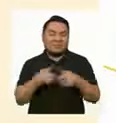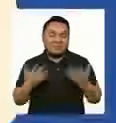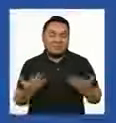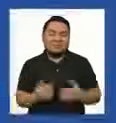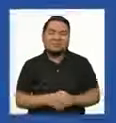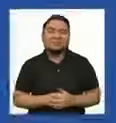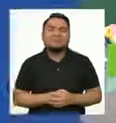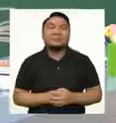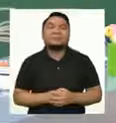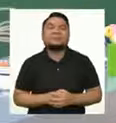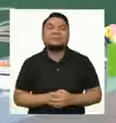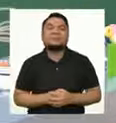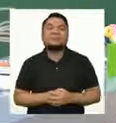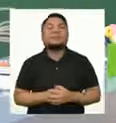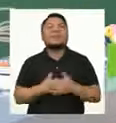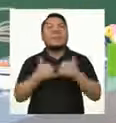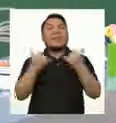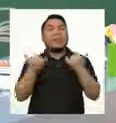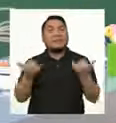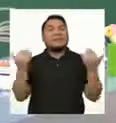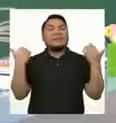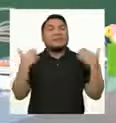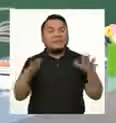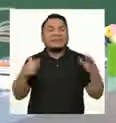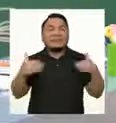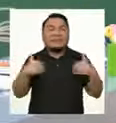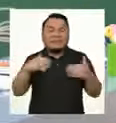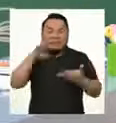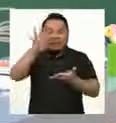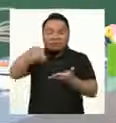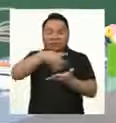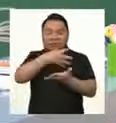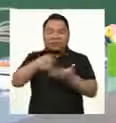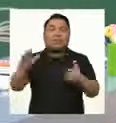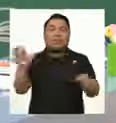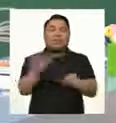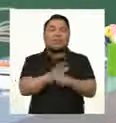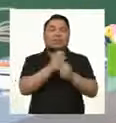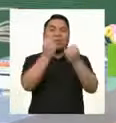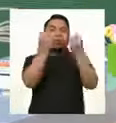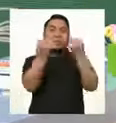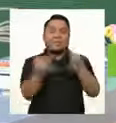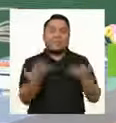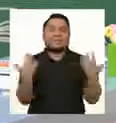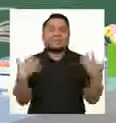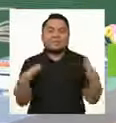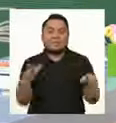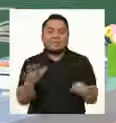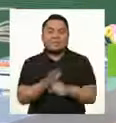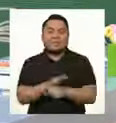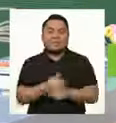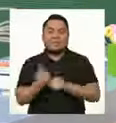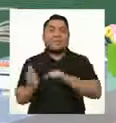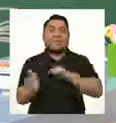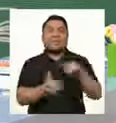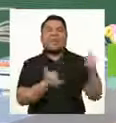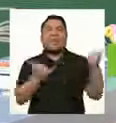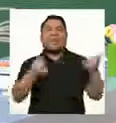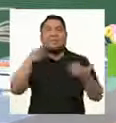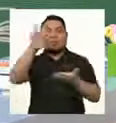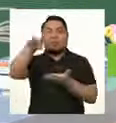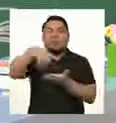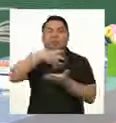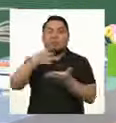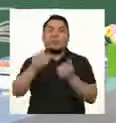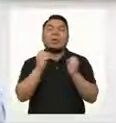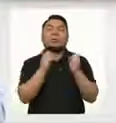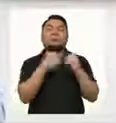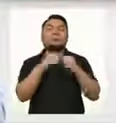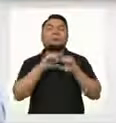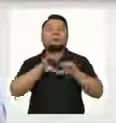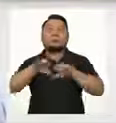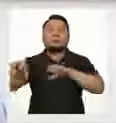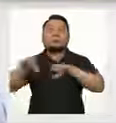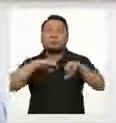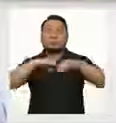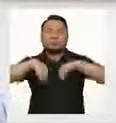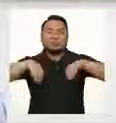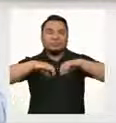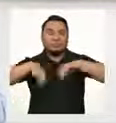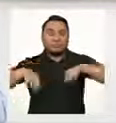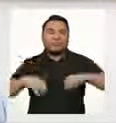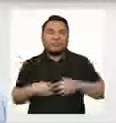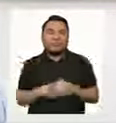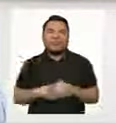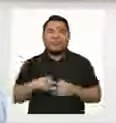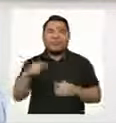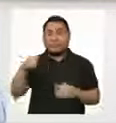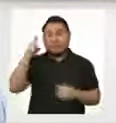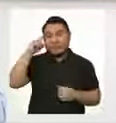1. Ya tenemos las tablas de conteo. Ahora pasemos a la tabla de distribución de frecuencias. ¿Te parece si